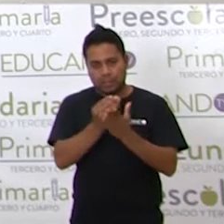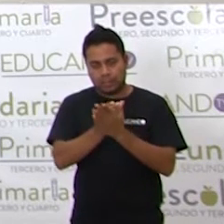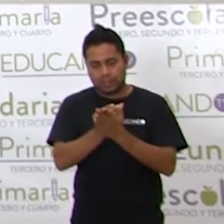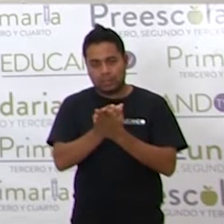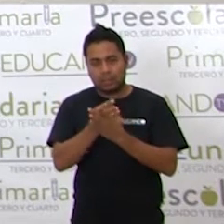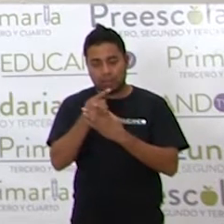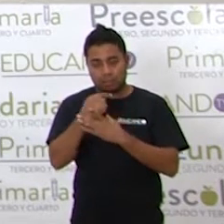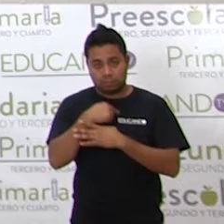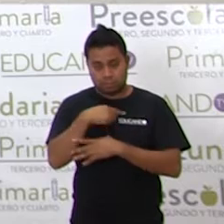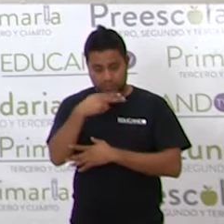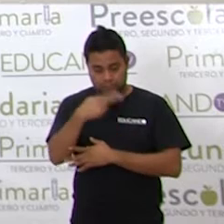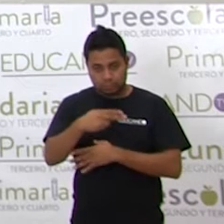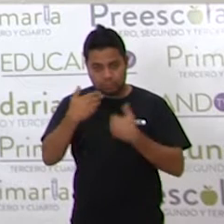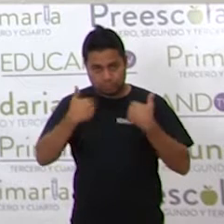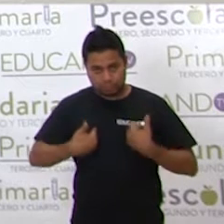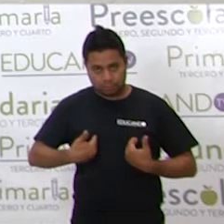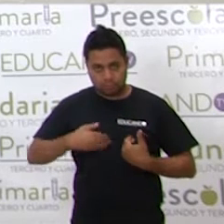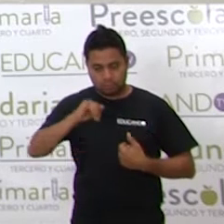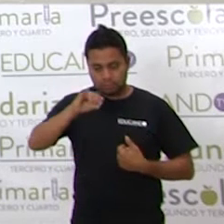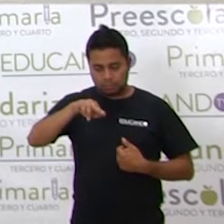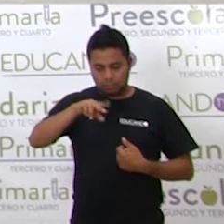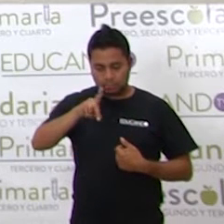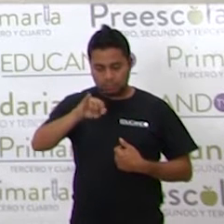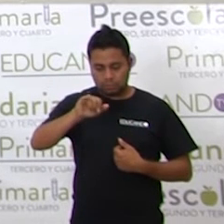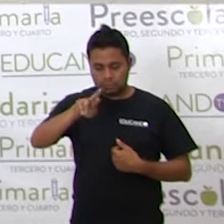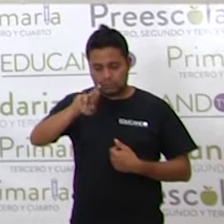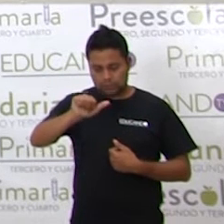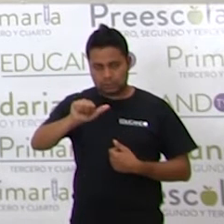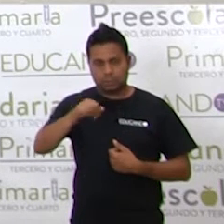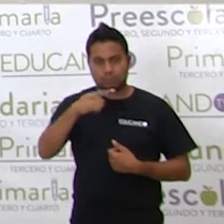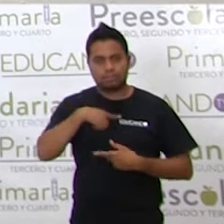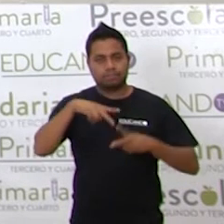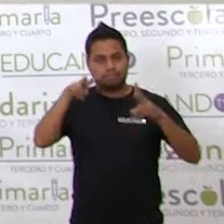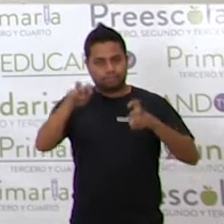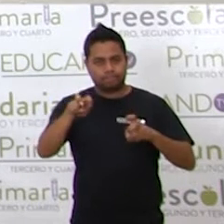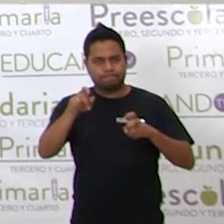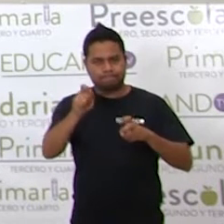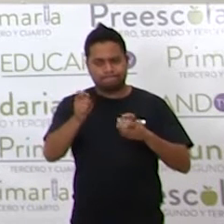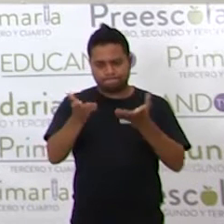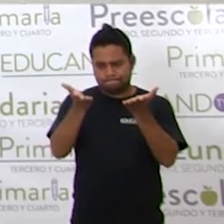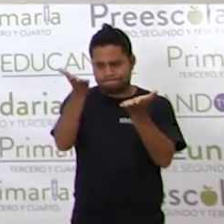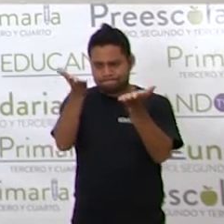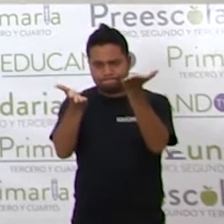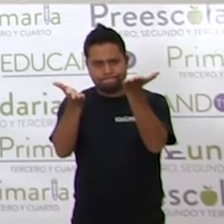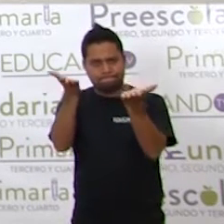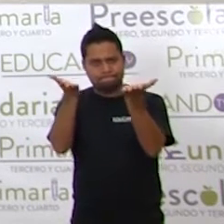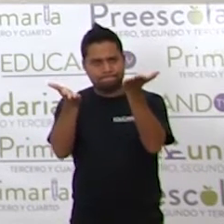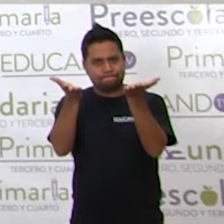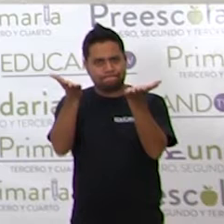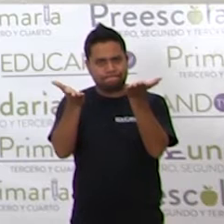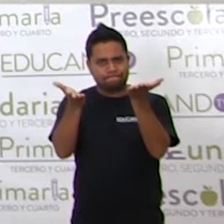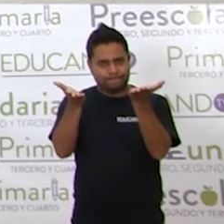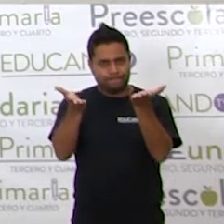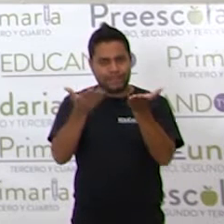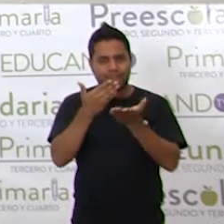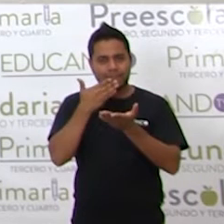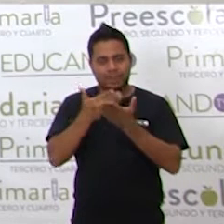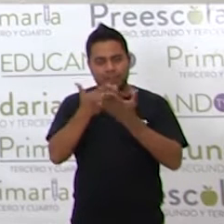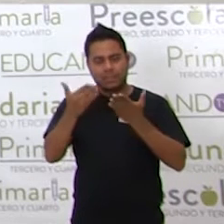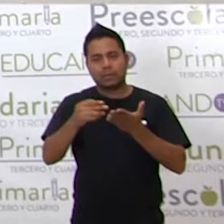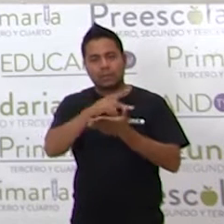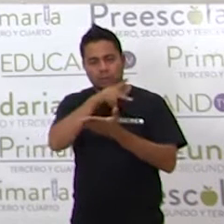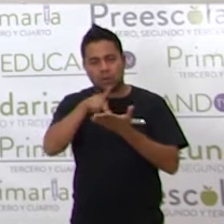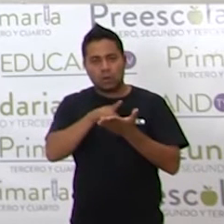es Indira Bautista y nuestro tema es comparar cantidades. Bienvenido